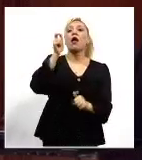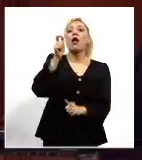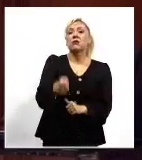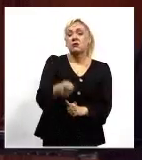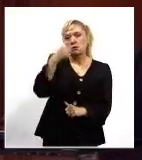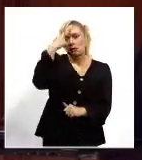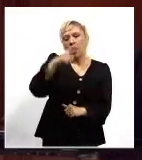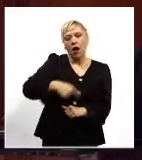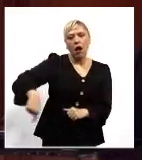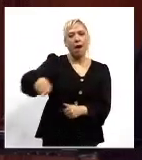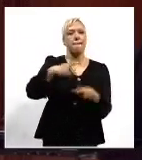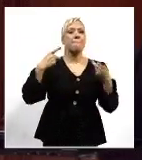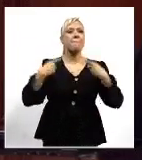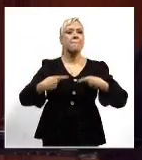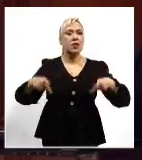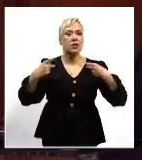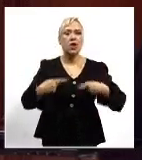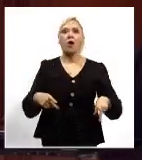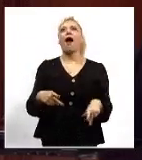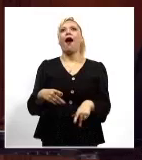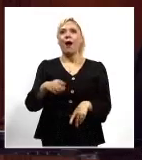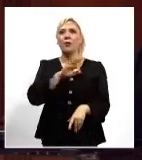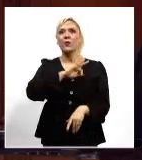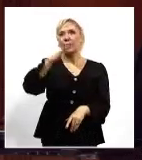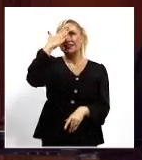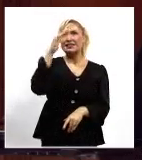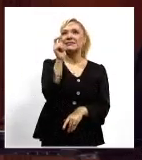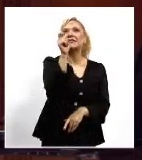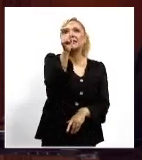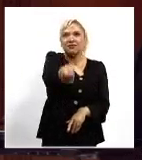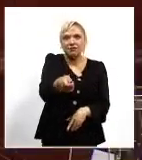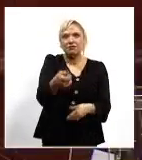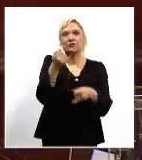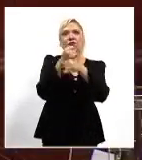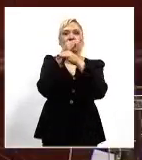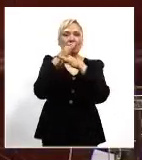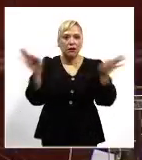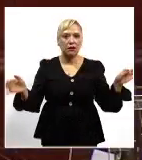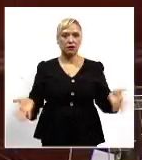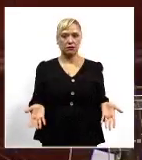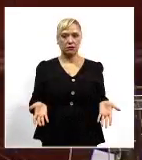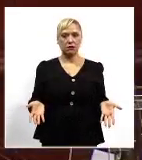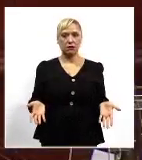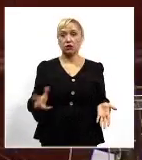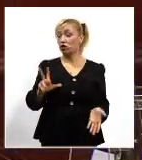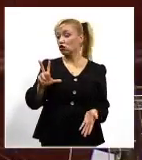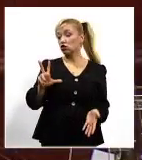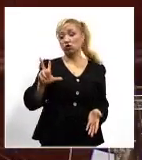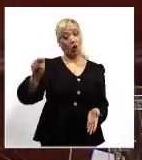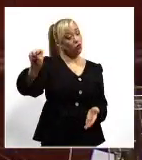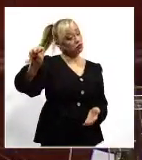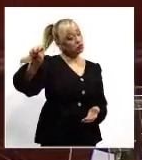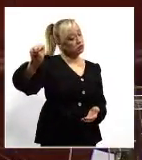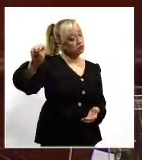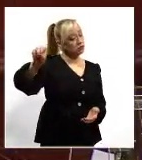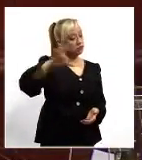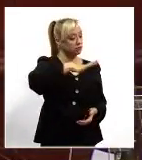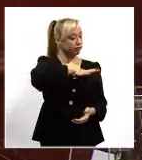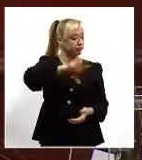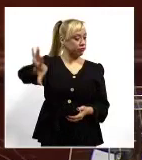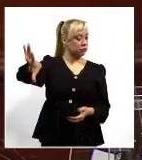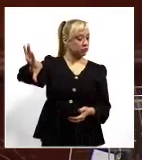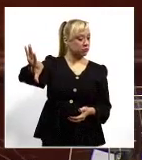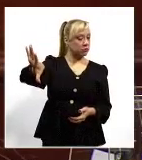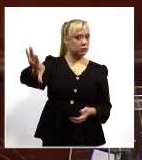que la ciudadanía disfrute del derecho de acceso a la información pública. Negar que el vocablo